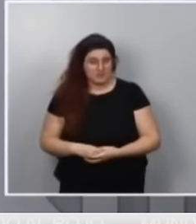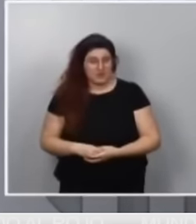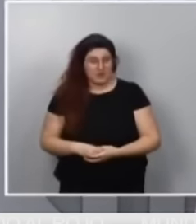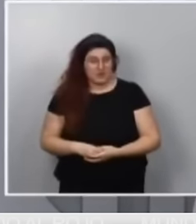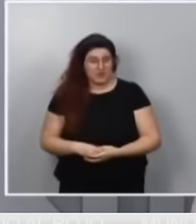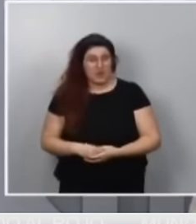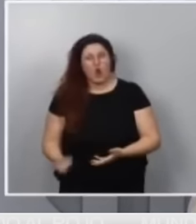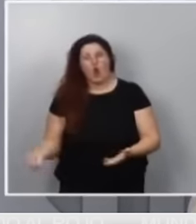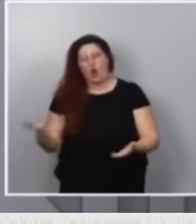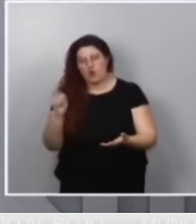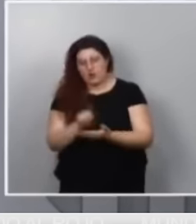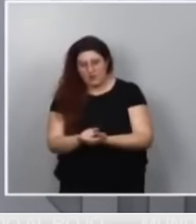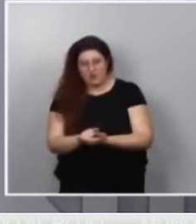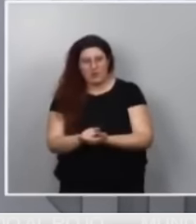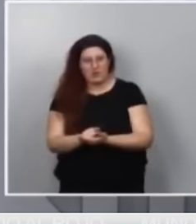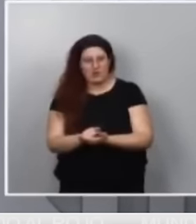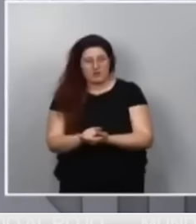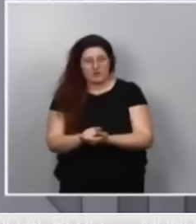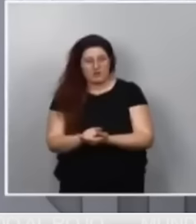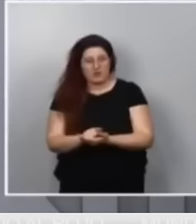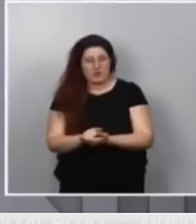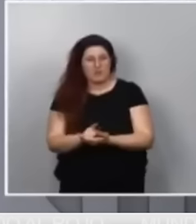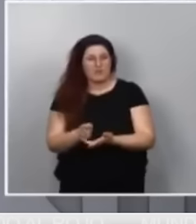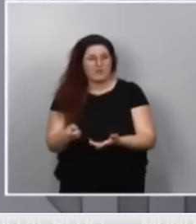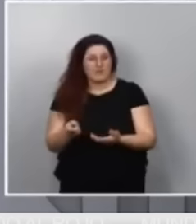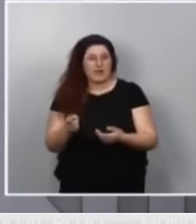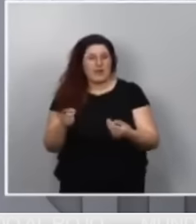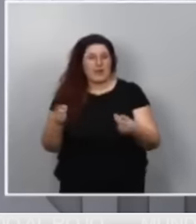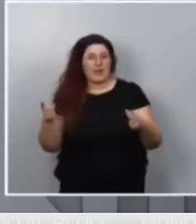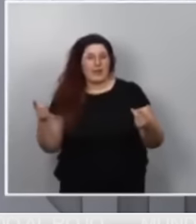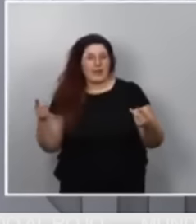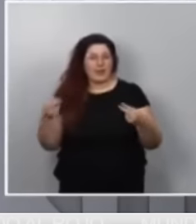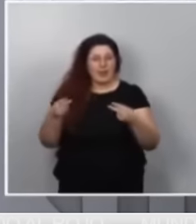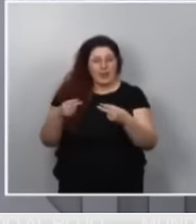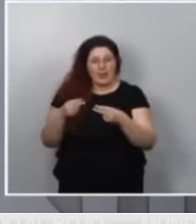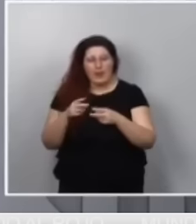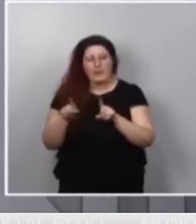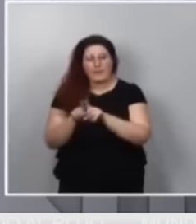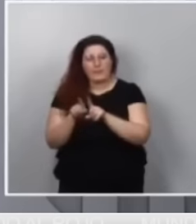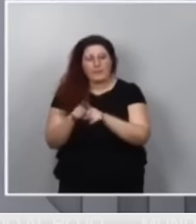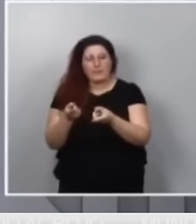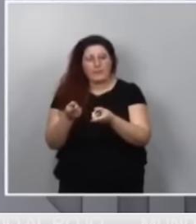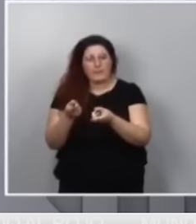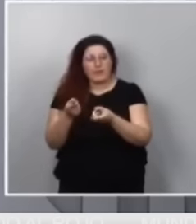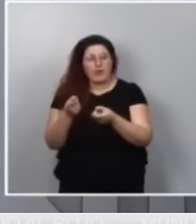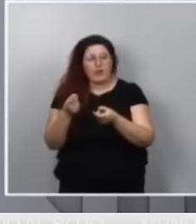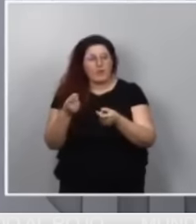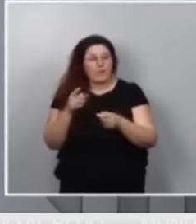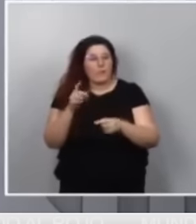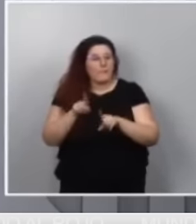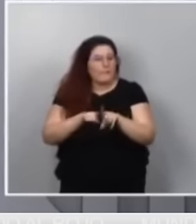Construida otra vez a través de recortes y retazos de tabloides digitales.